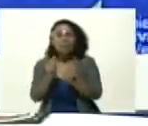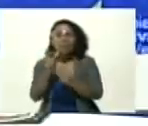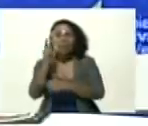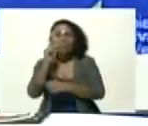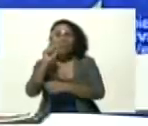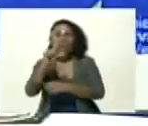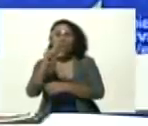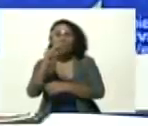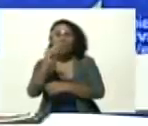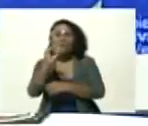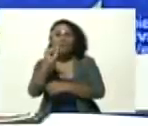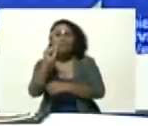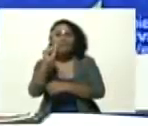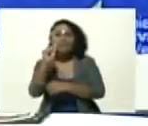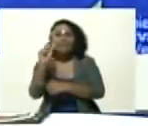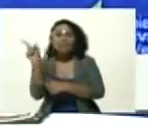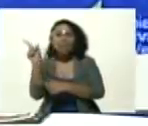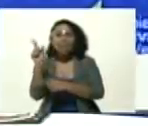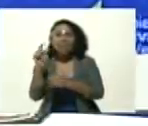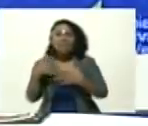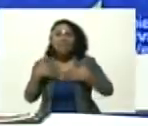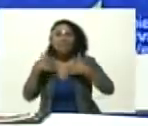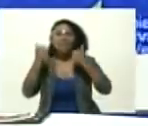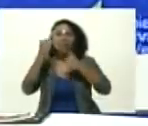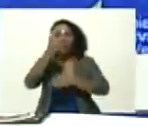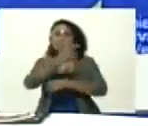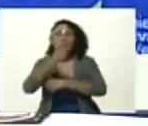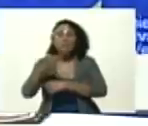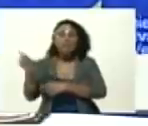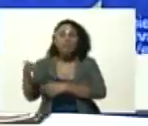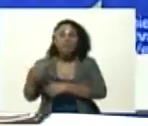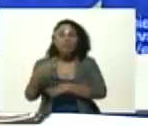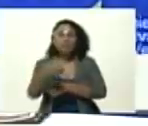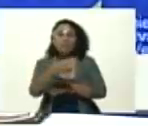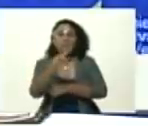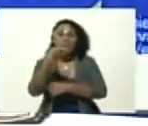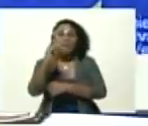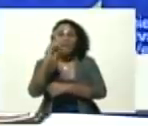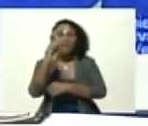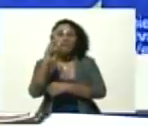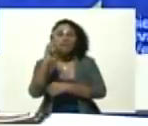Marcano, allí rescatando a la gente en el río Neverí.